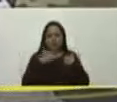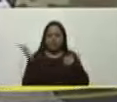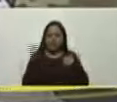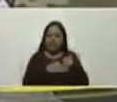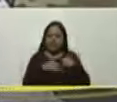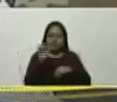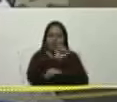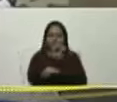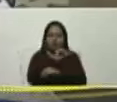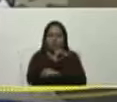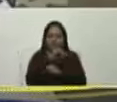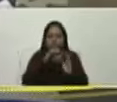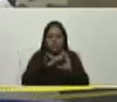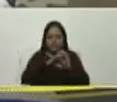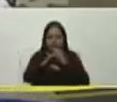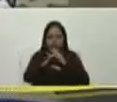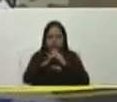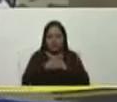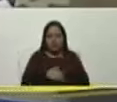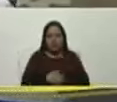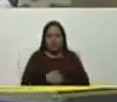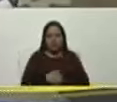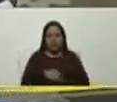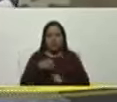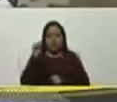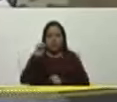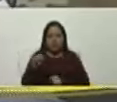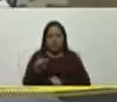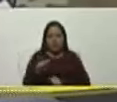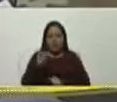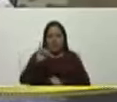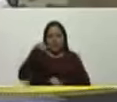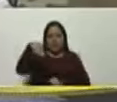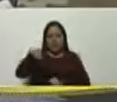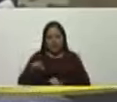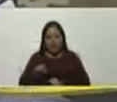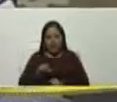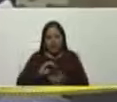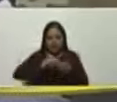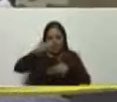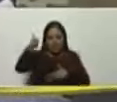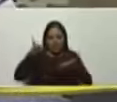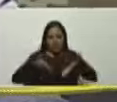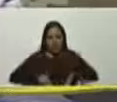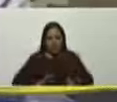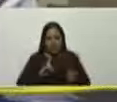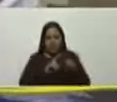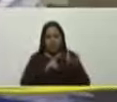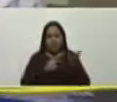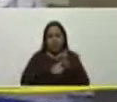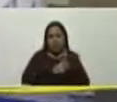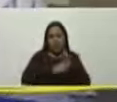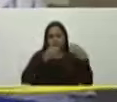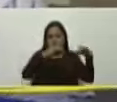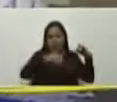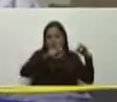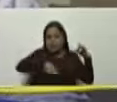acá para reponer cédulas, papeles, partidas de nacimiento que la gente